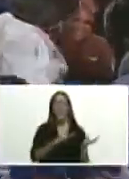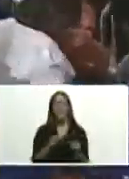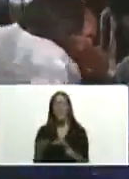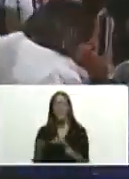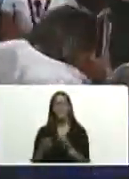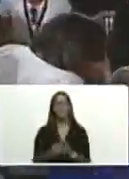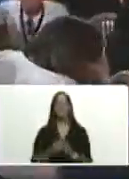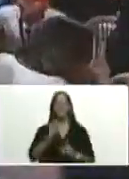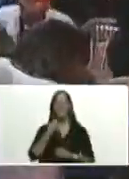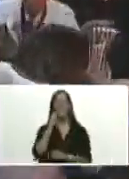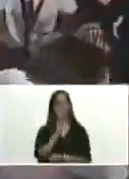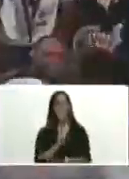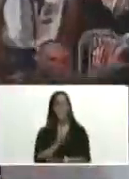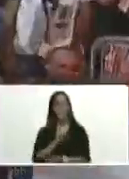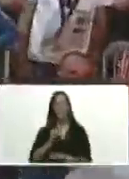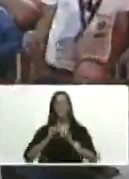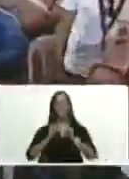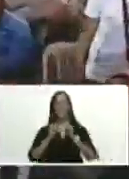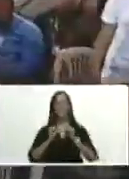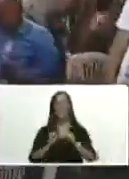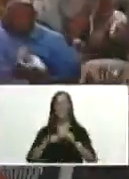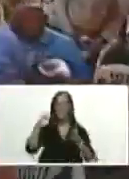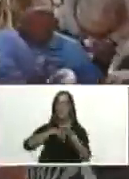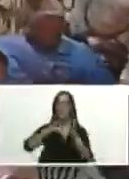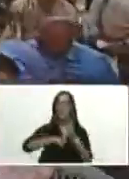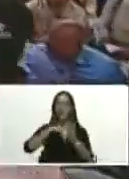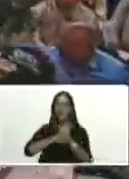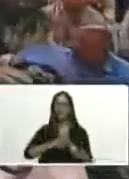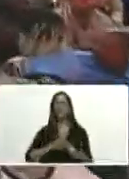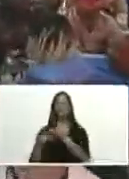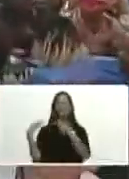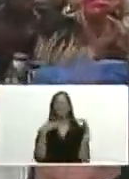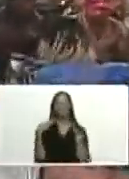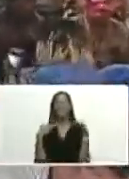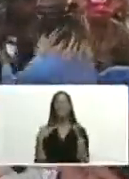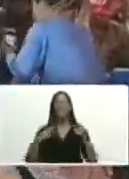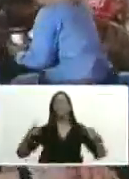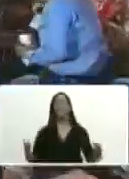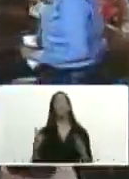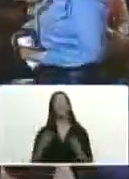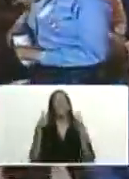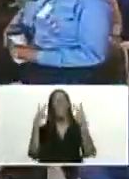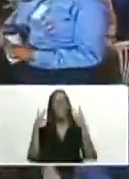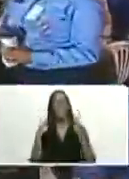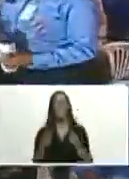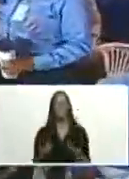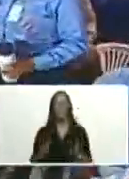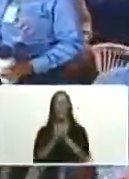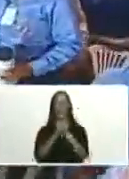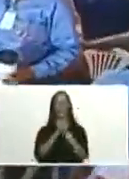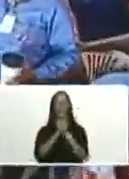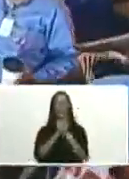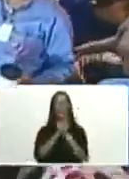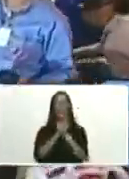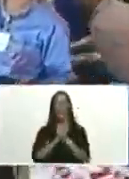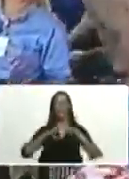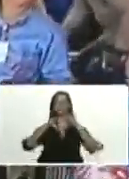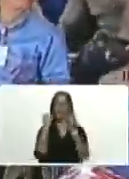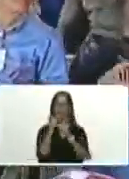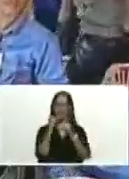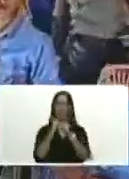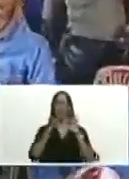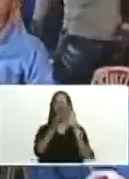y les digo vamos a seguir en combate en batalla y en victoria camarada clase